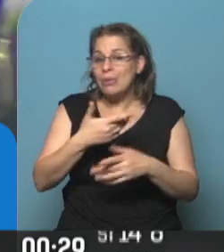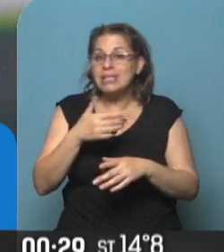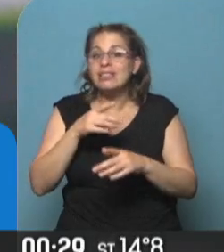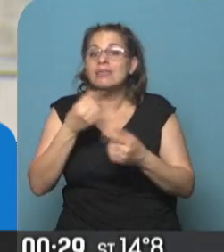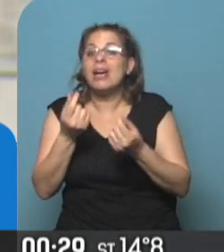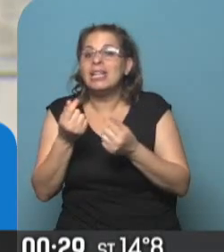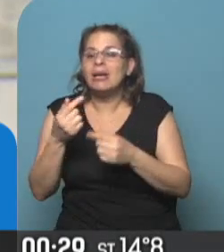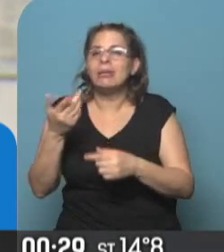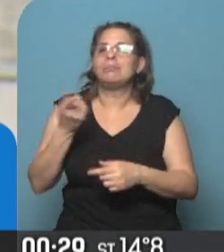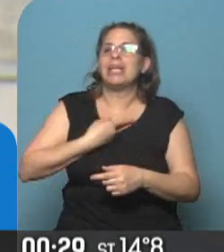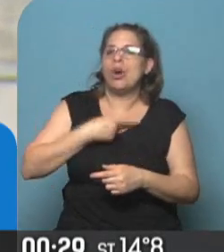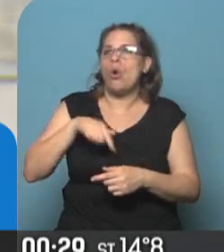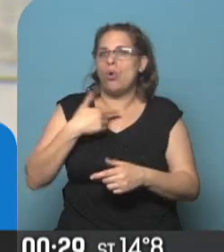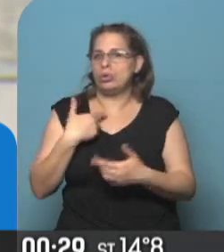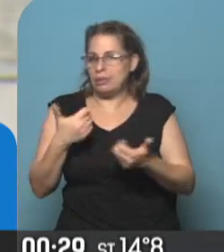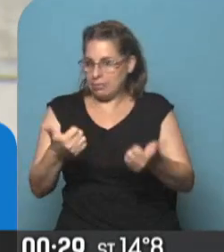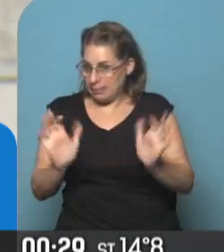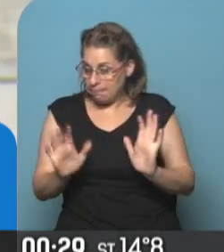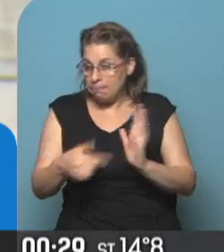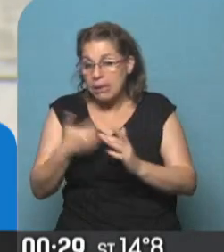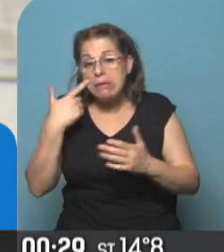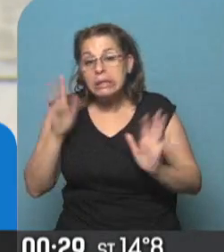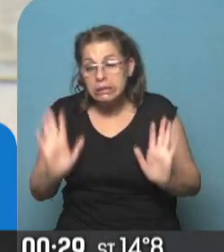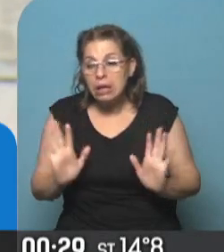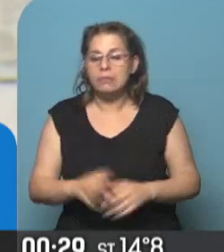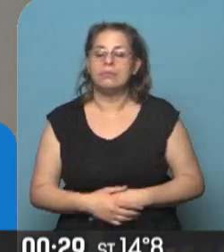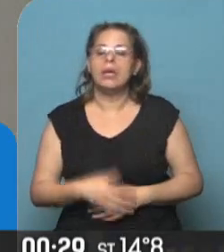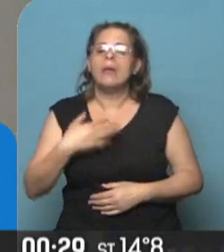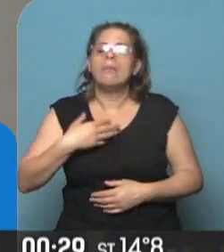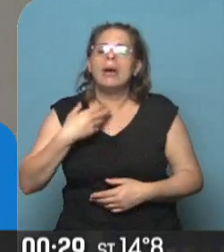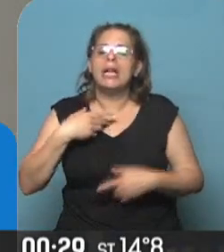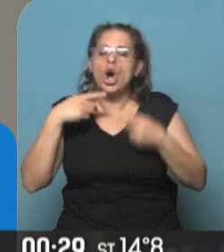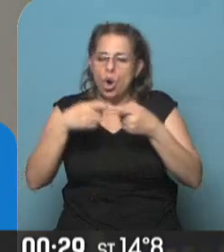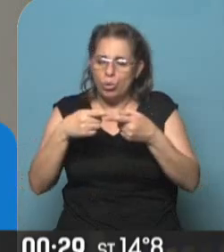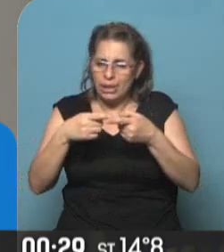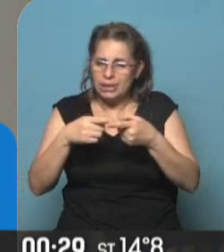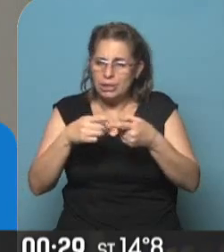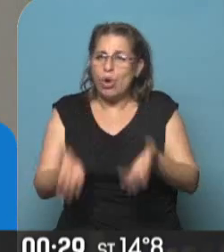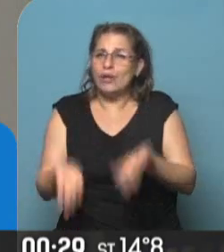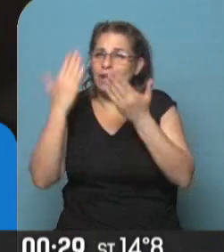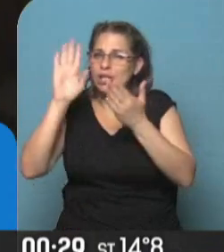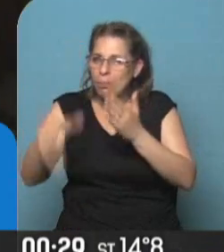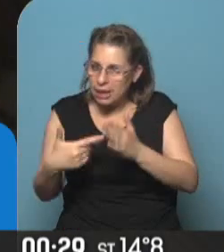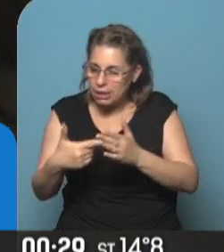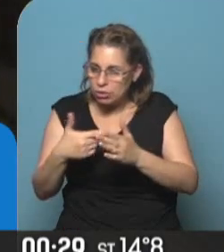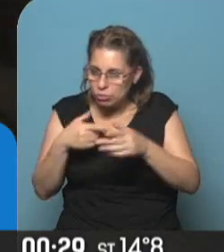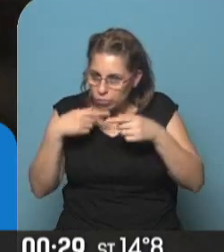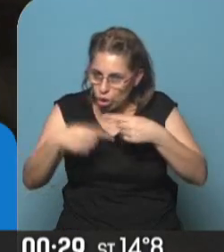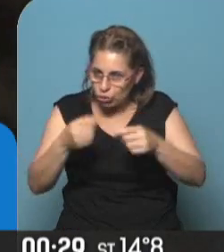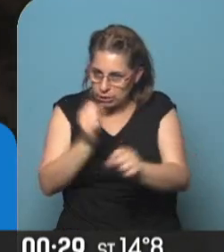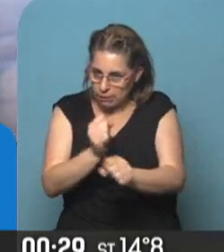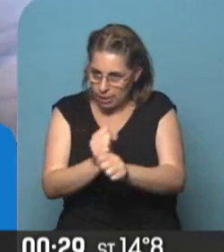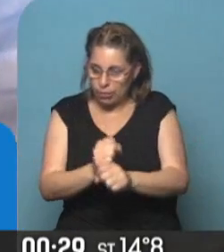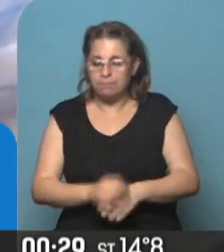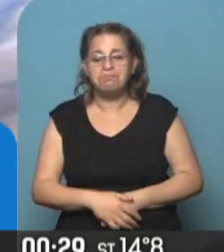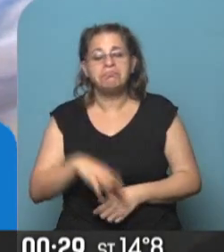benefician, a veces nos perjudican, pero bueno, vamos mirando para seguir cumpliendo la meta de reducción de la inflación que estamos trabajando. En otro orden, el